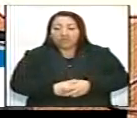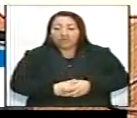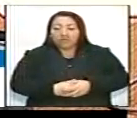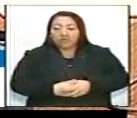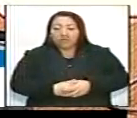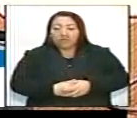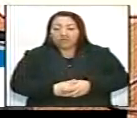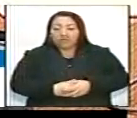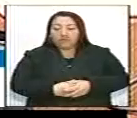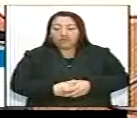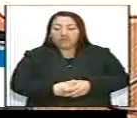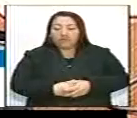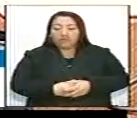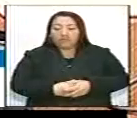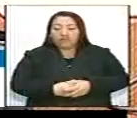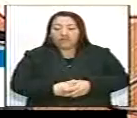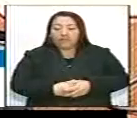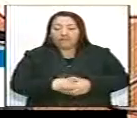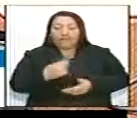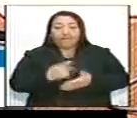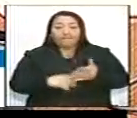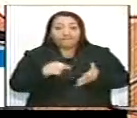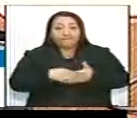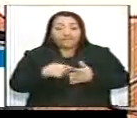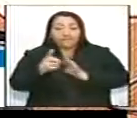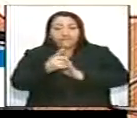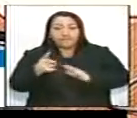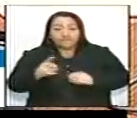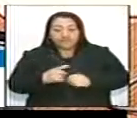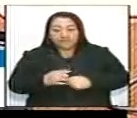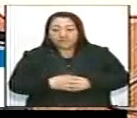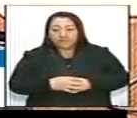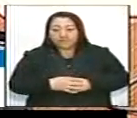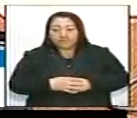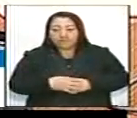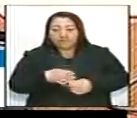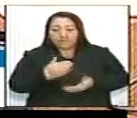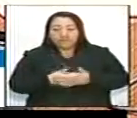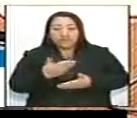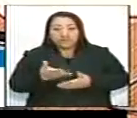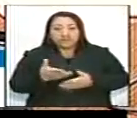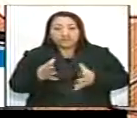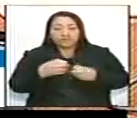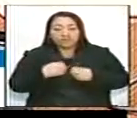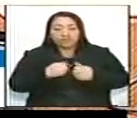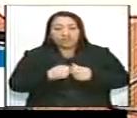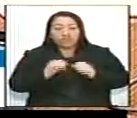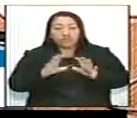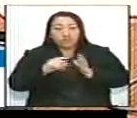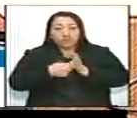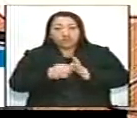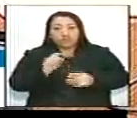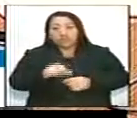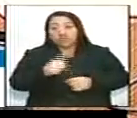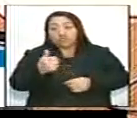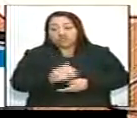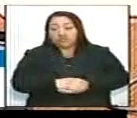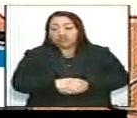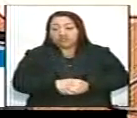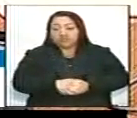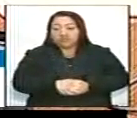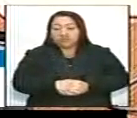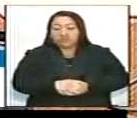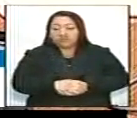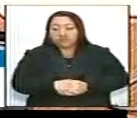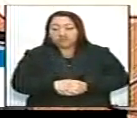del diseño y de la operación, y que a estos distritos se les está proponiendo reconocerle los 10 puntos. Y otros, los cuales